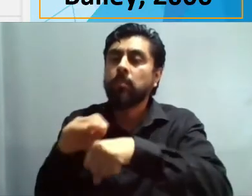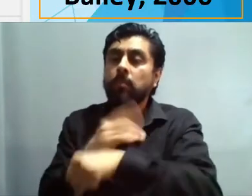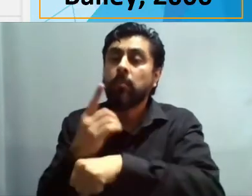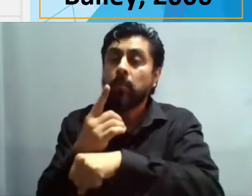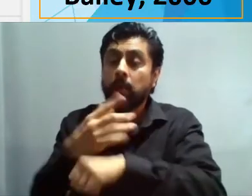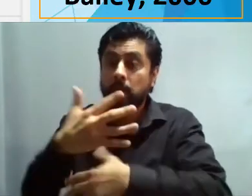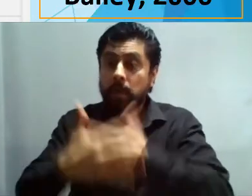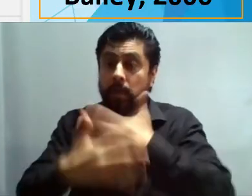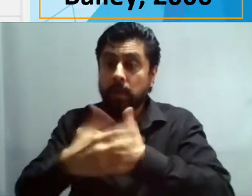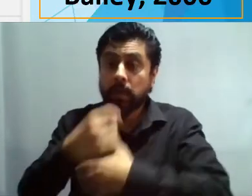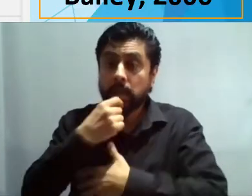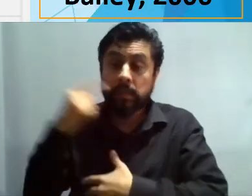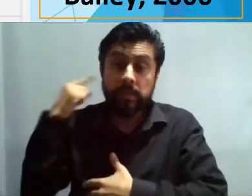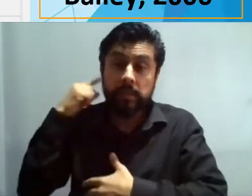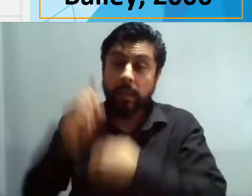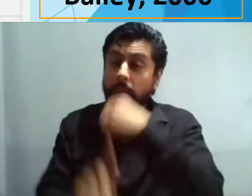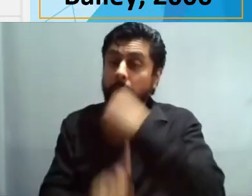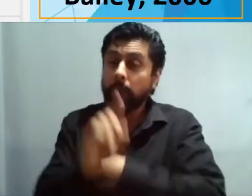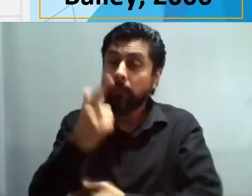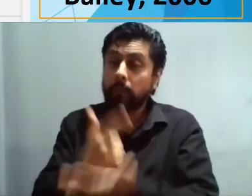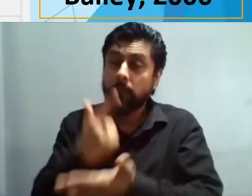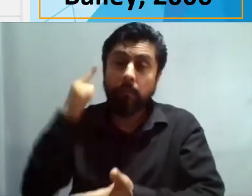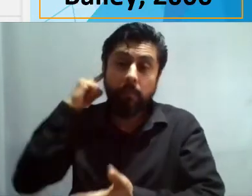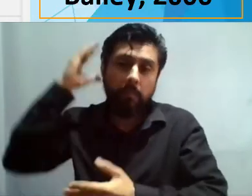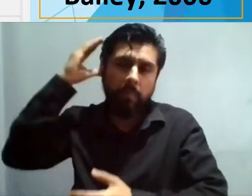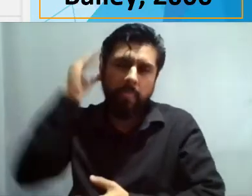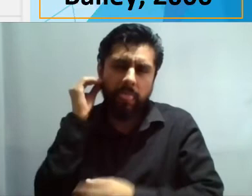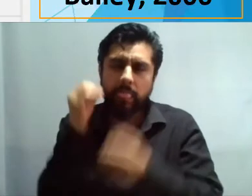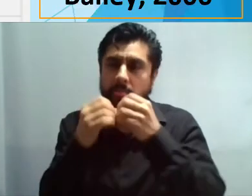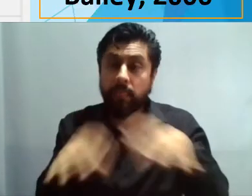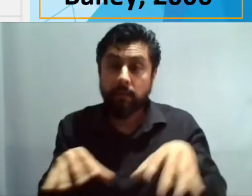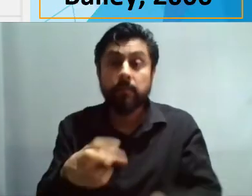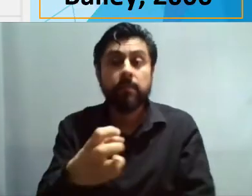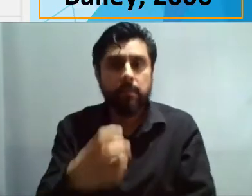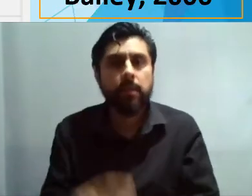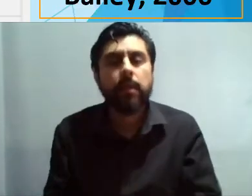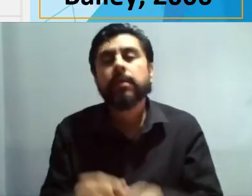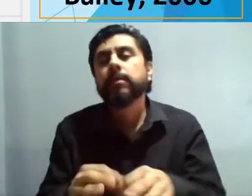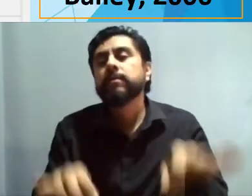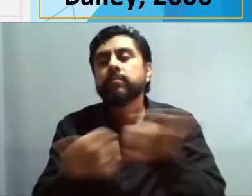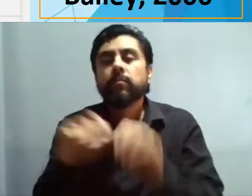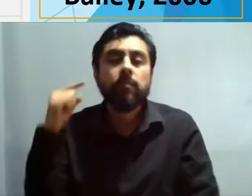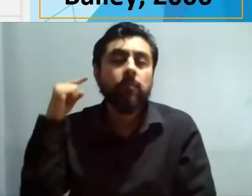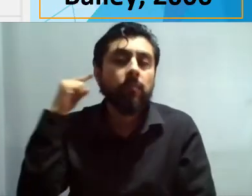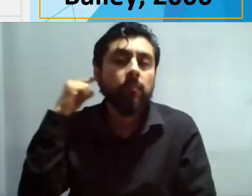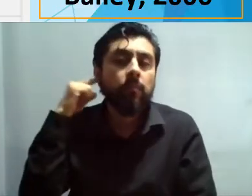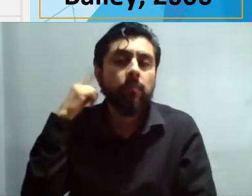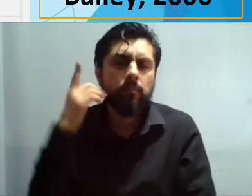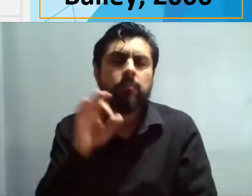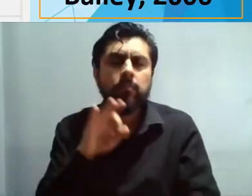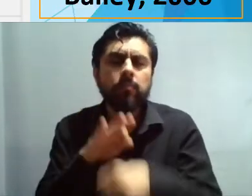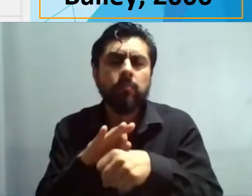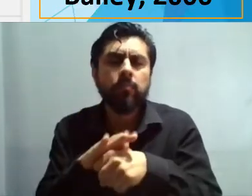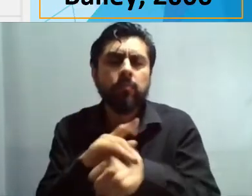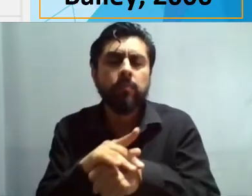ejemplo. Entonces, muy importante eso. El oído nos protege. El oído hace que podamos escuchar una